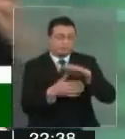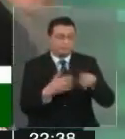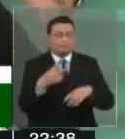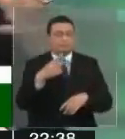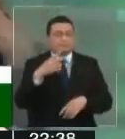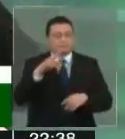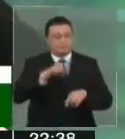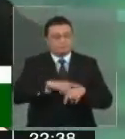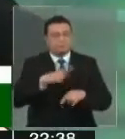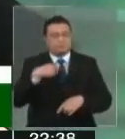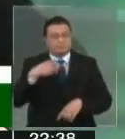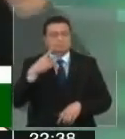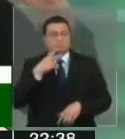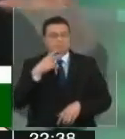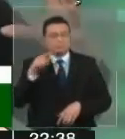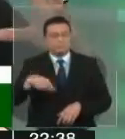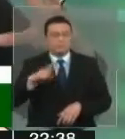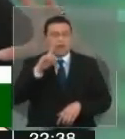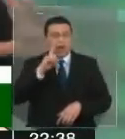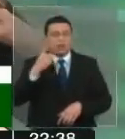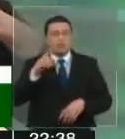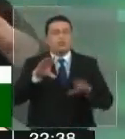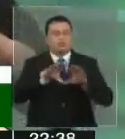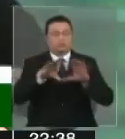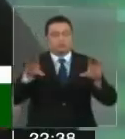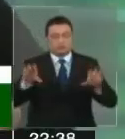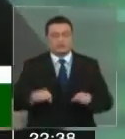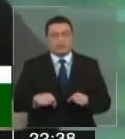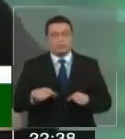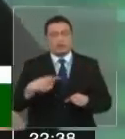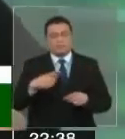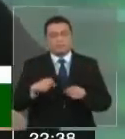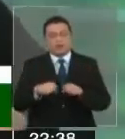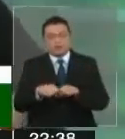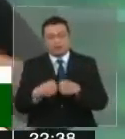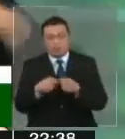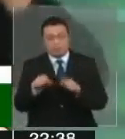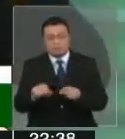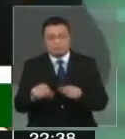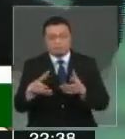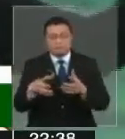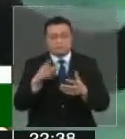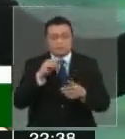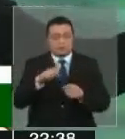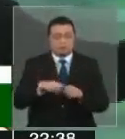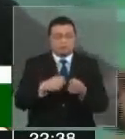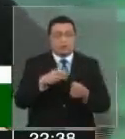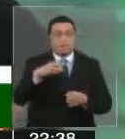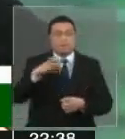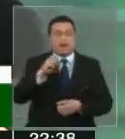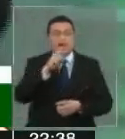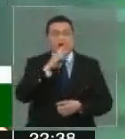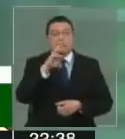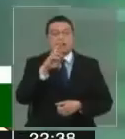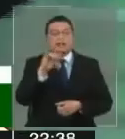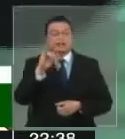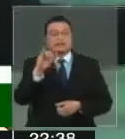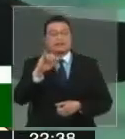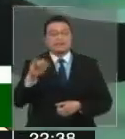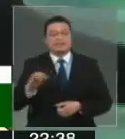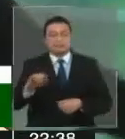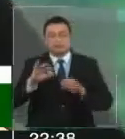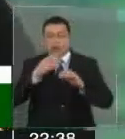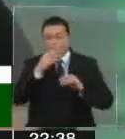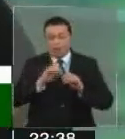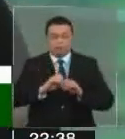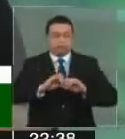estamos viviendo, en que yo siento que hay un sistema que se rompe esta matriz, yo digo, está rota la matriz, o sea, se está inundando